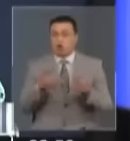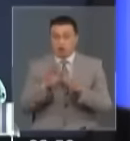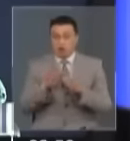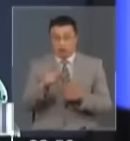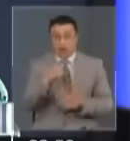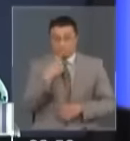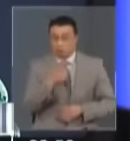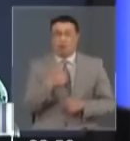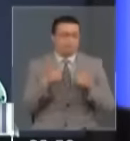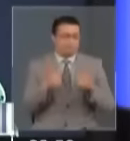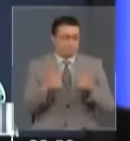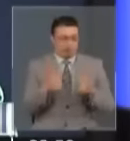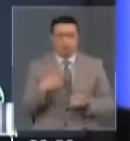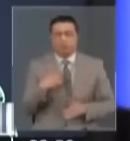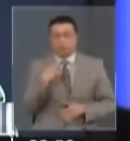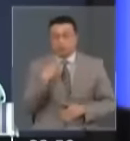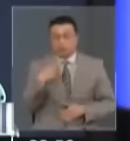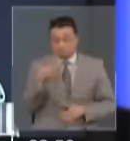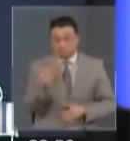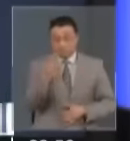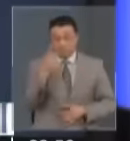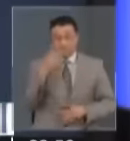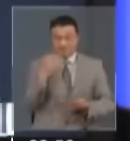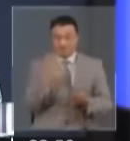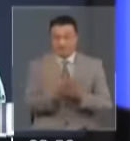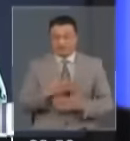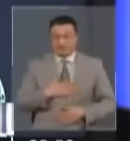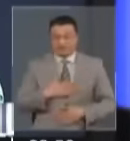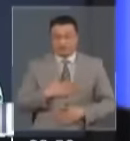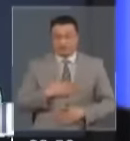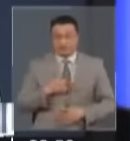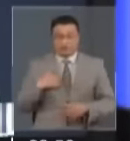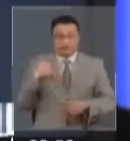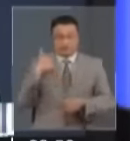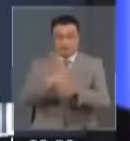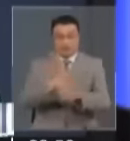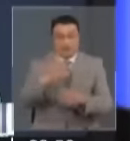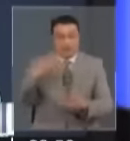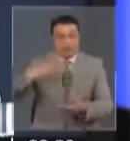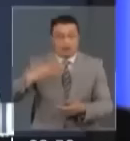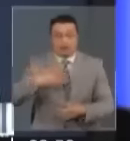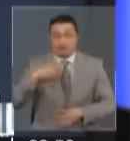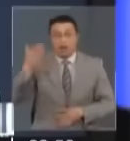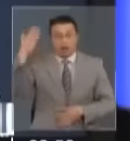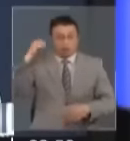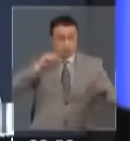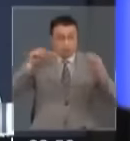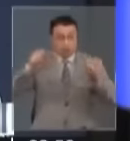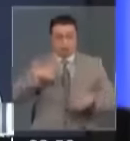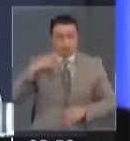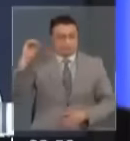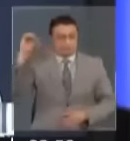porque en primer lugar te quiero decir que yo primera vez que soy candidata, tengo cero pasado político.